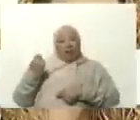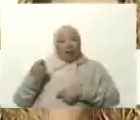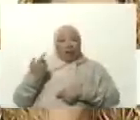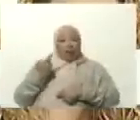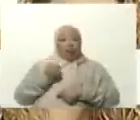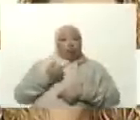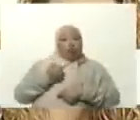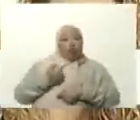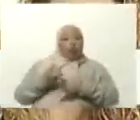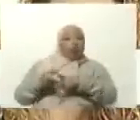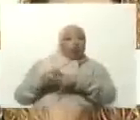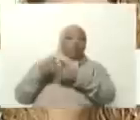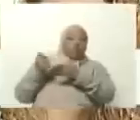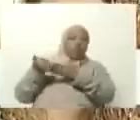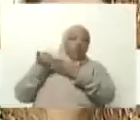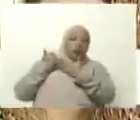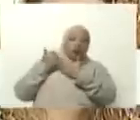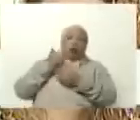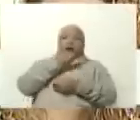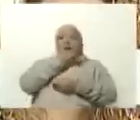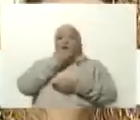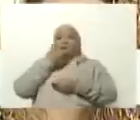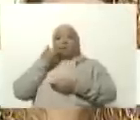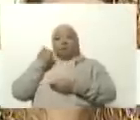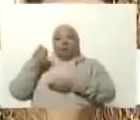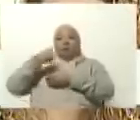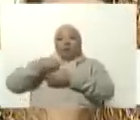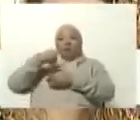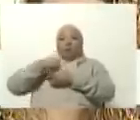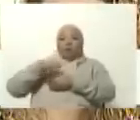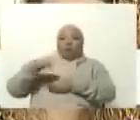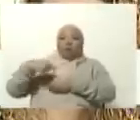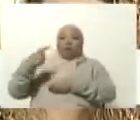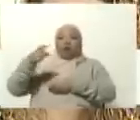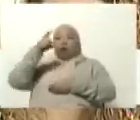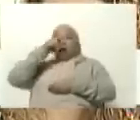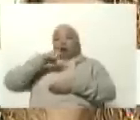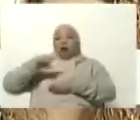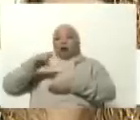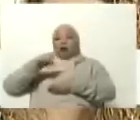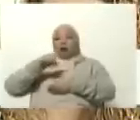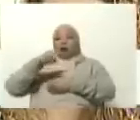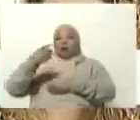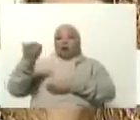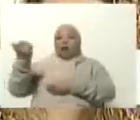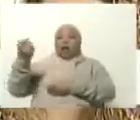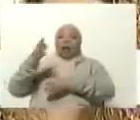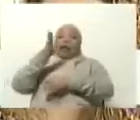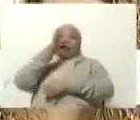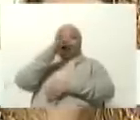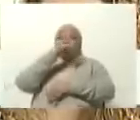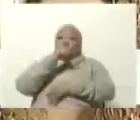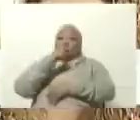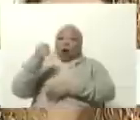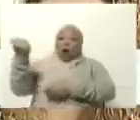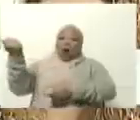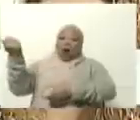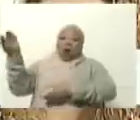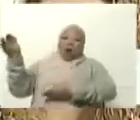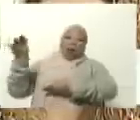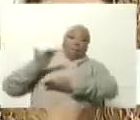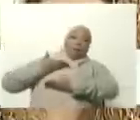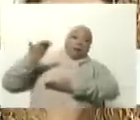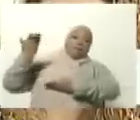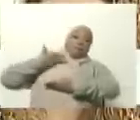Pidió que lo mejor para el país era tener elecciones en los próximos años sin sanciones. ¿Cuál es la postura del